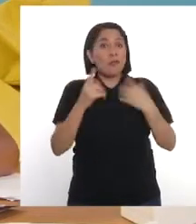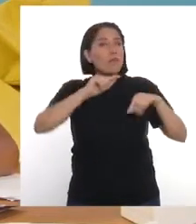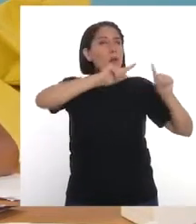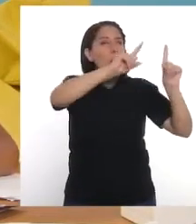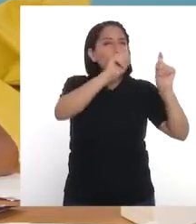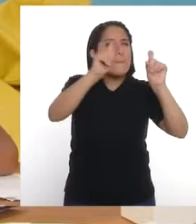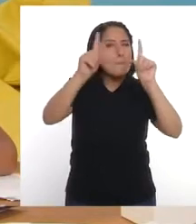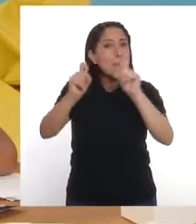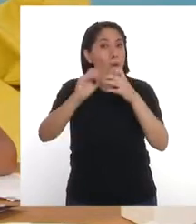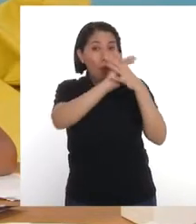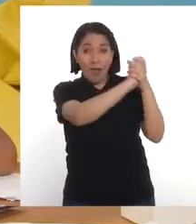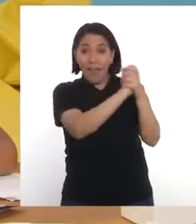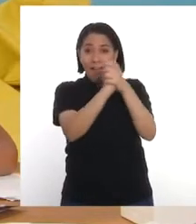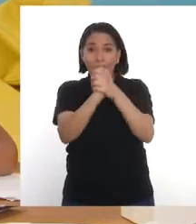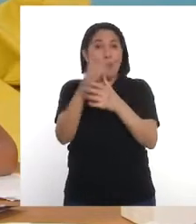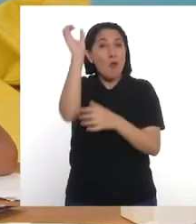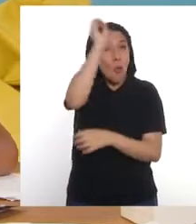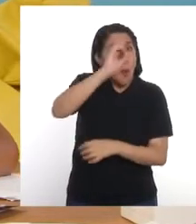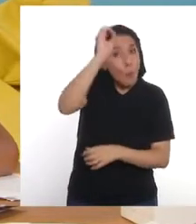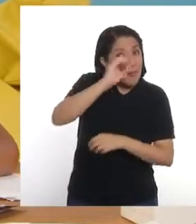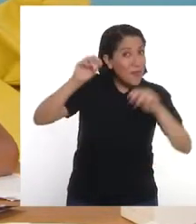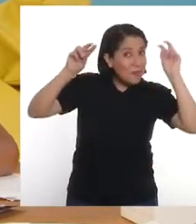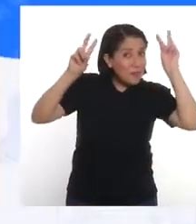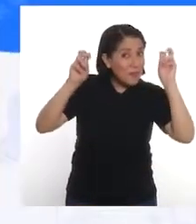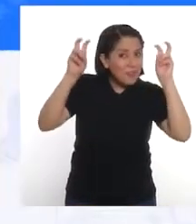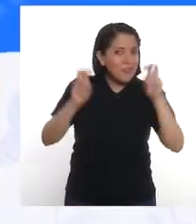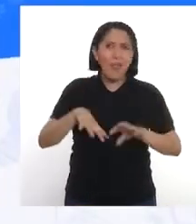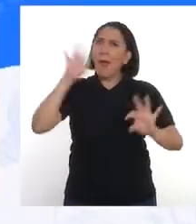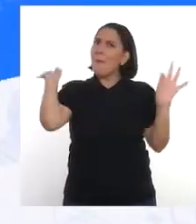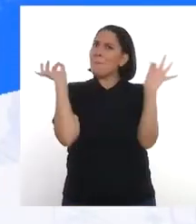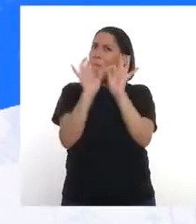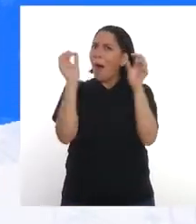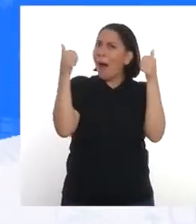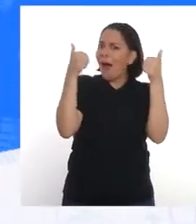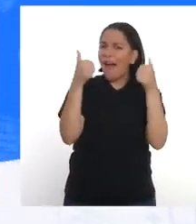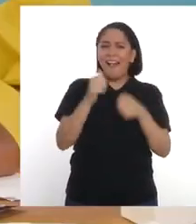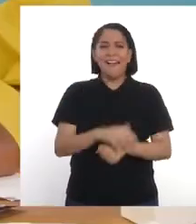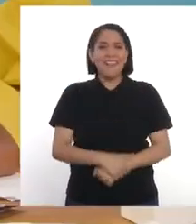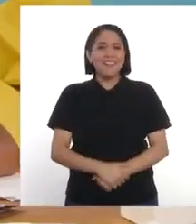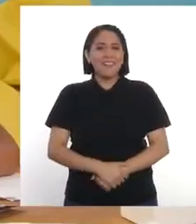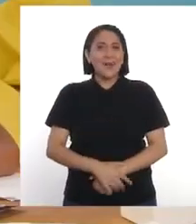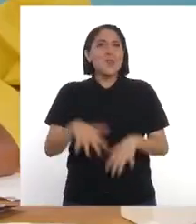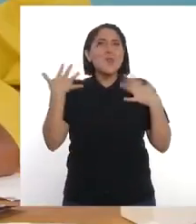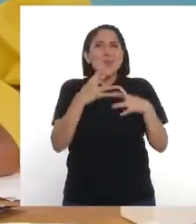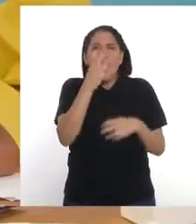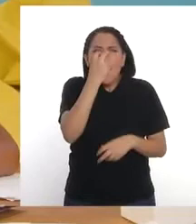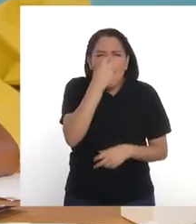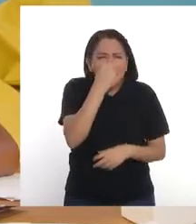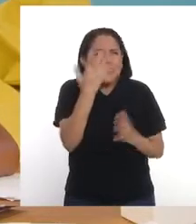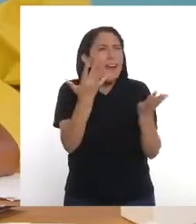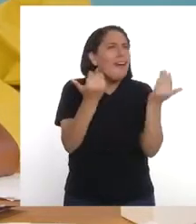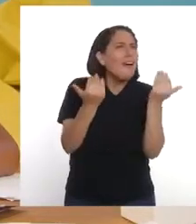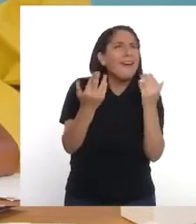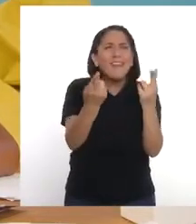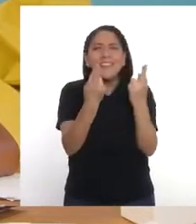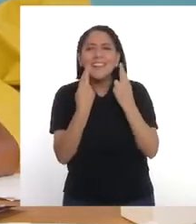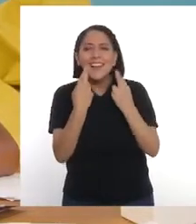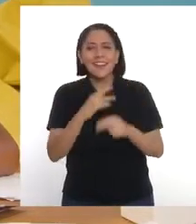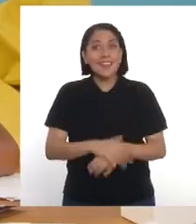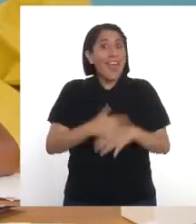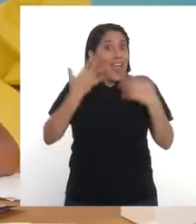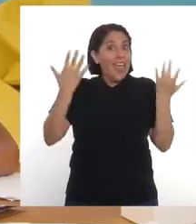preguntas a algunas y a algunos amigos su opinión sobre el tema? ¡Extraordinario! Tengo mucha curiosidad por sus